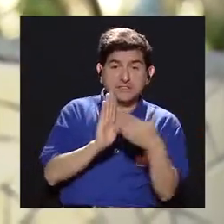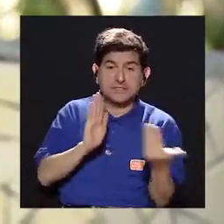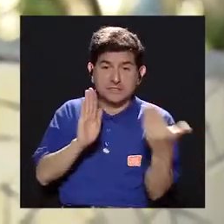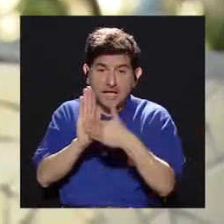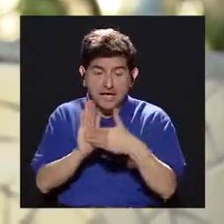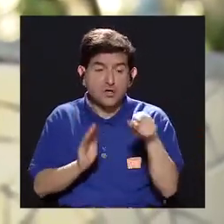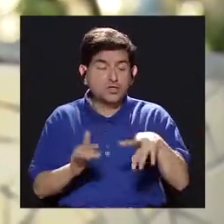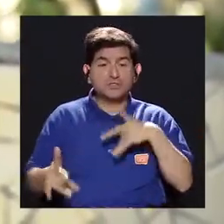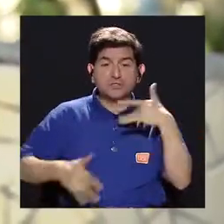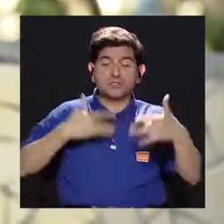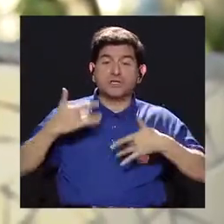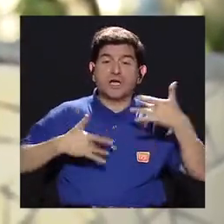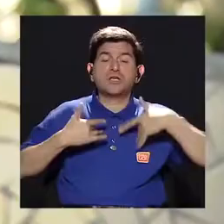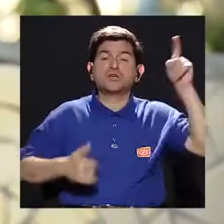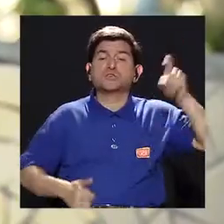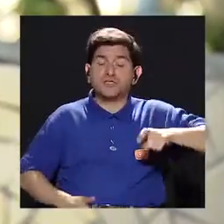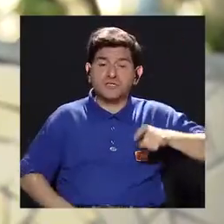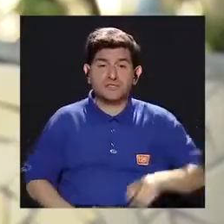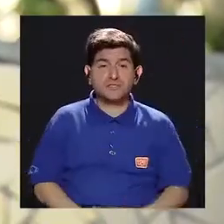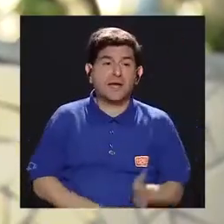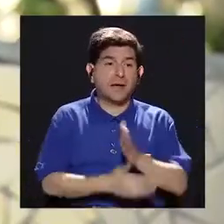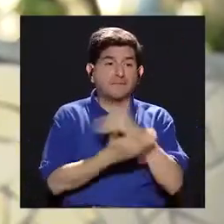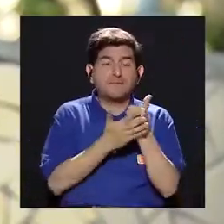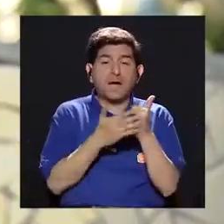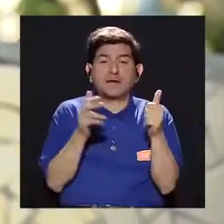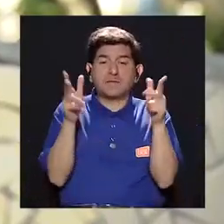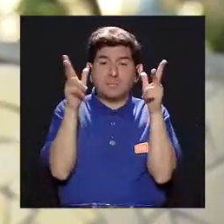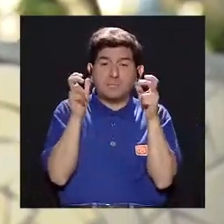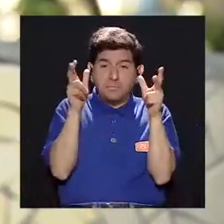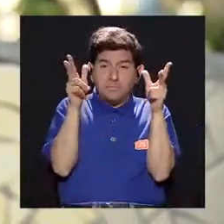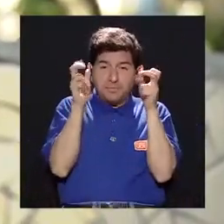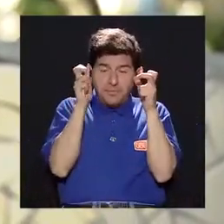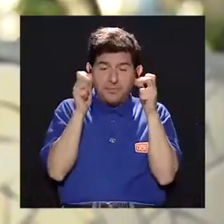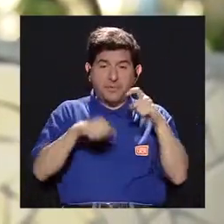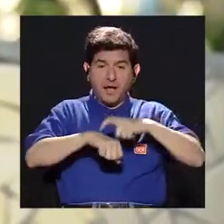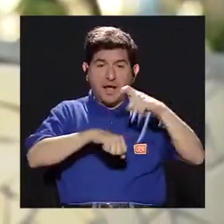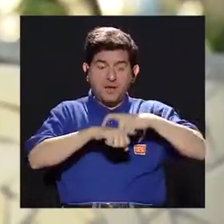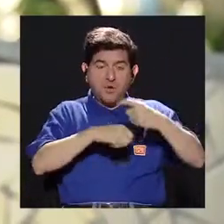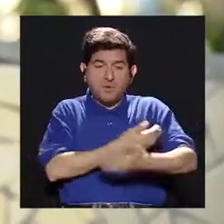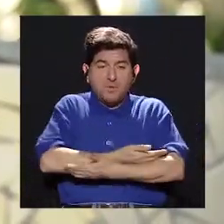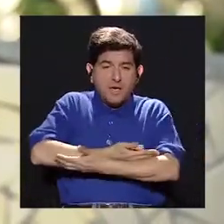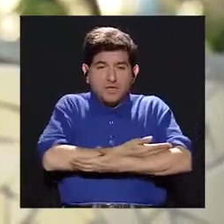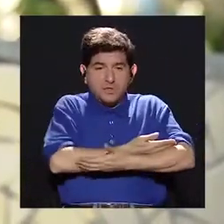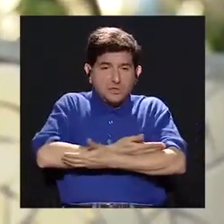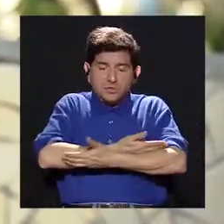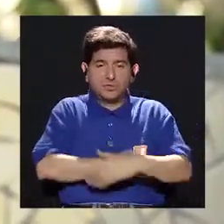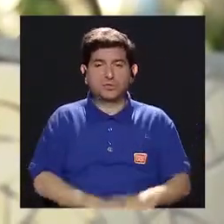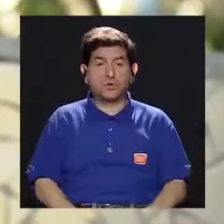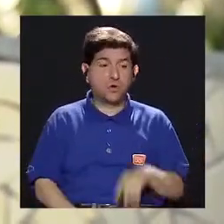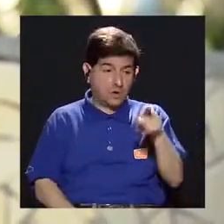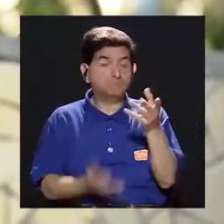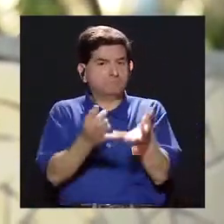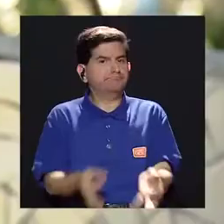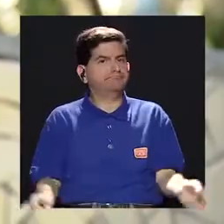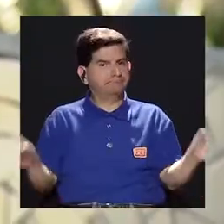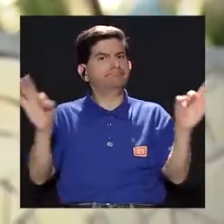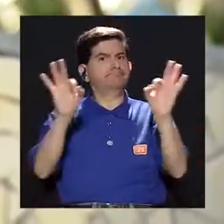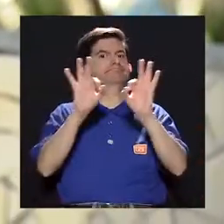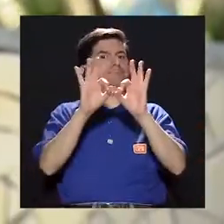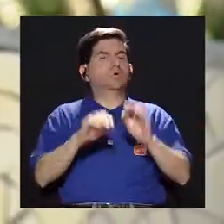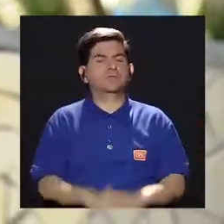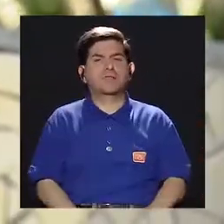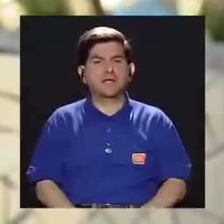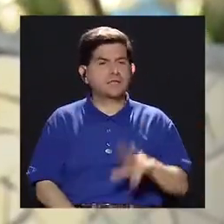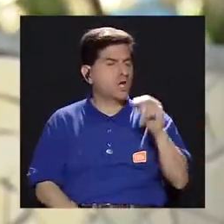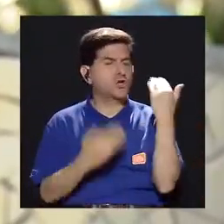Aparte, ellos tienen que sentir, tienen toda una parte receptiva en sus pies cuando son bebés muy desarrolladas, y eso es muy